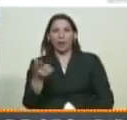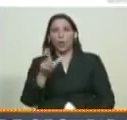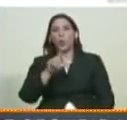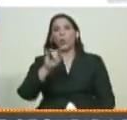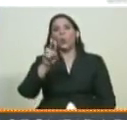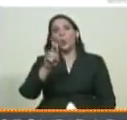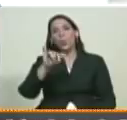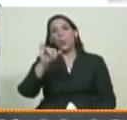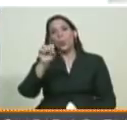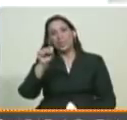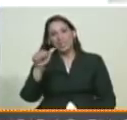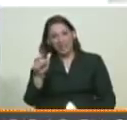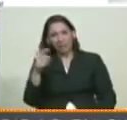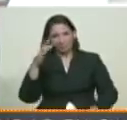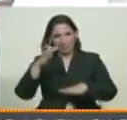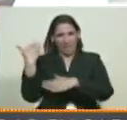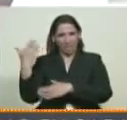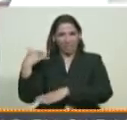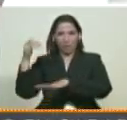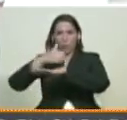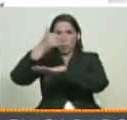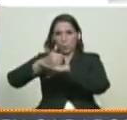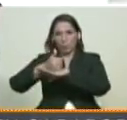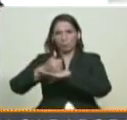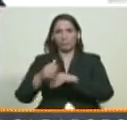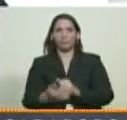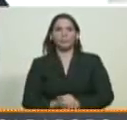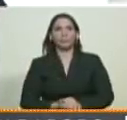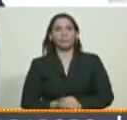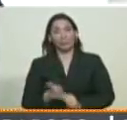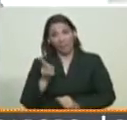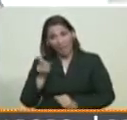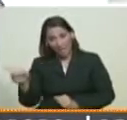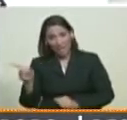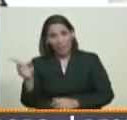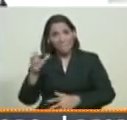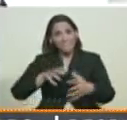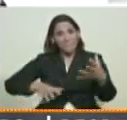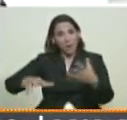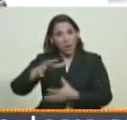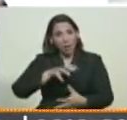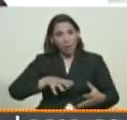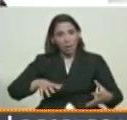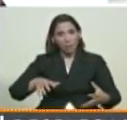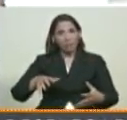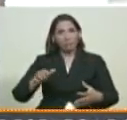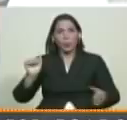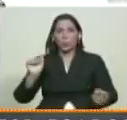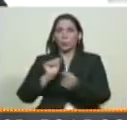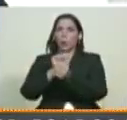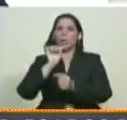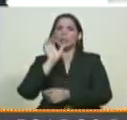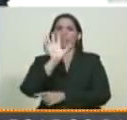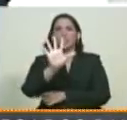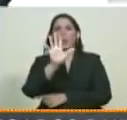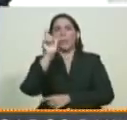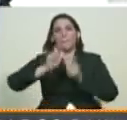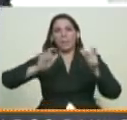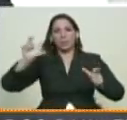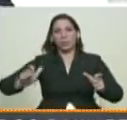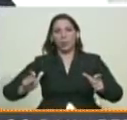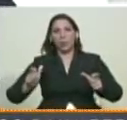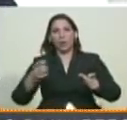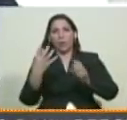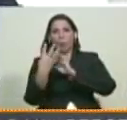había. Por estas irregularidades se solicitaron la detención de 5 personas, entre ellos 4